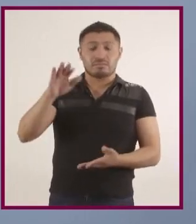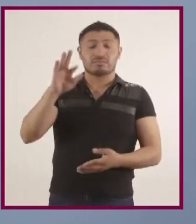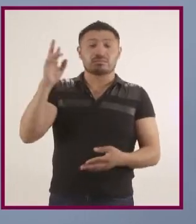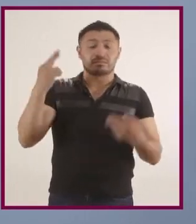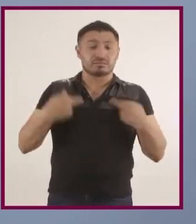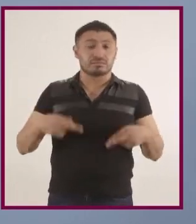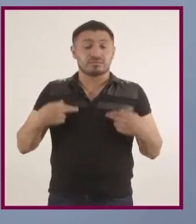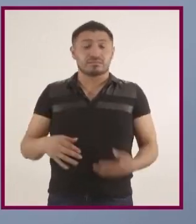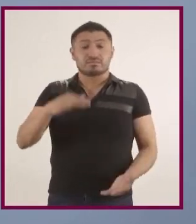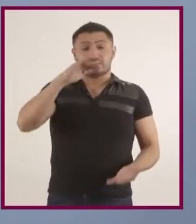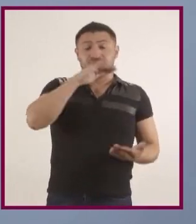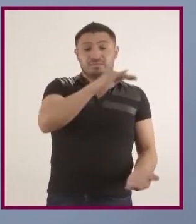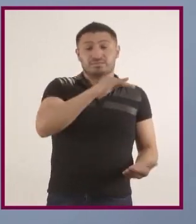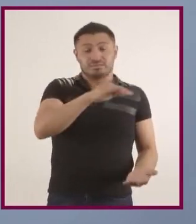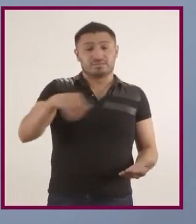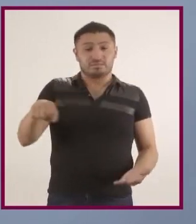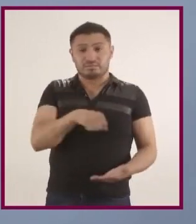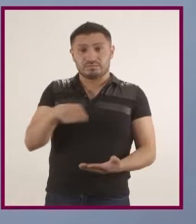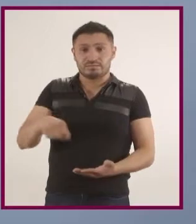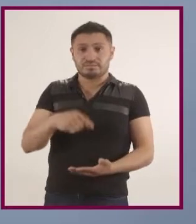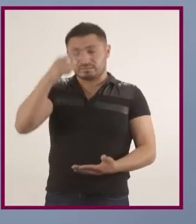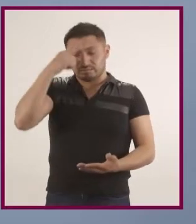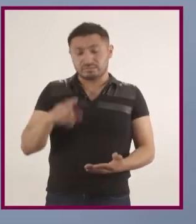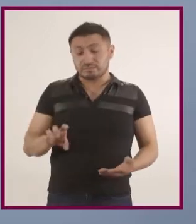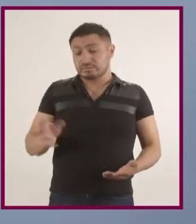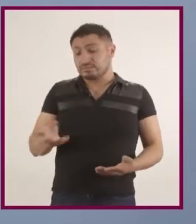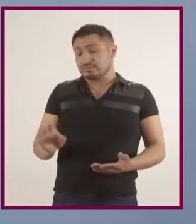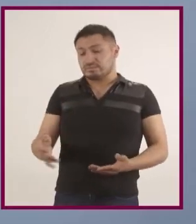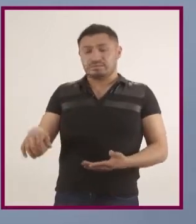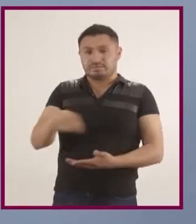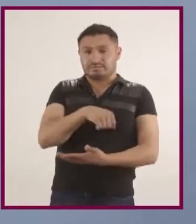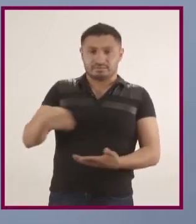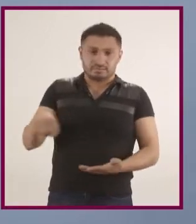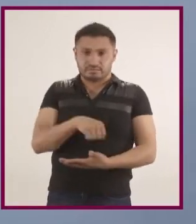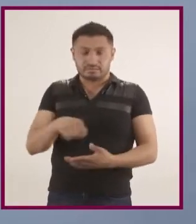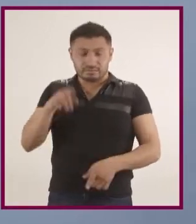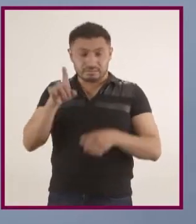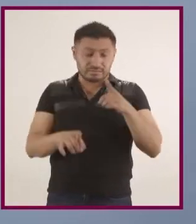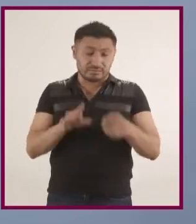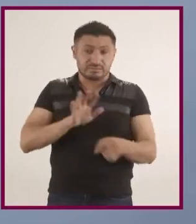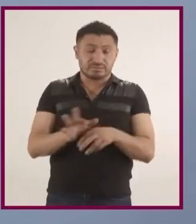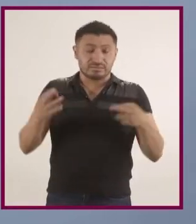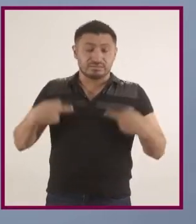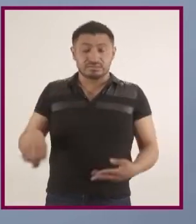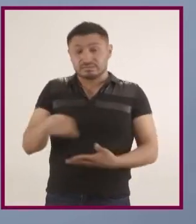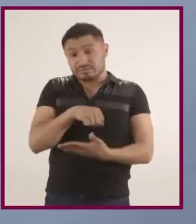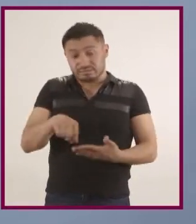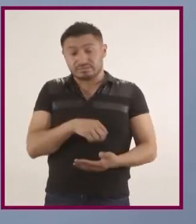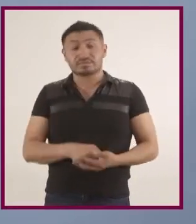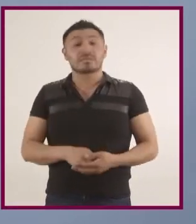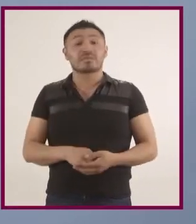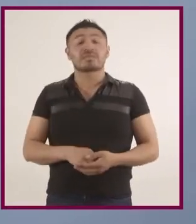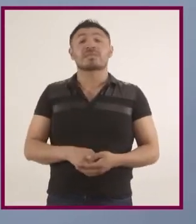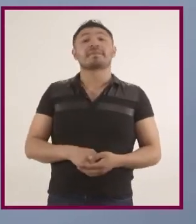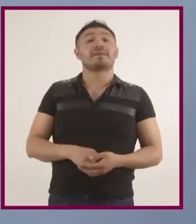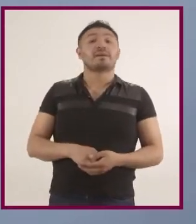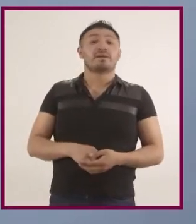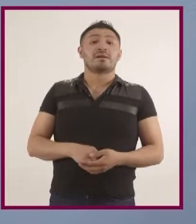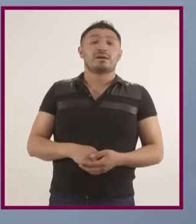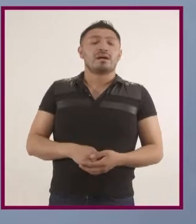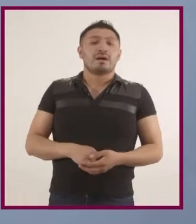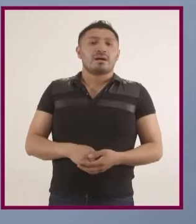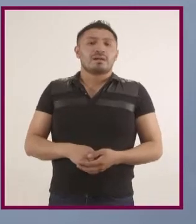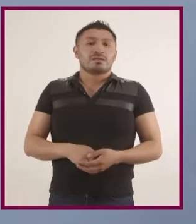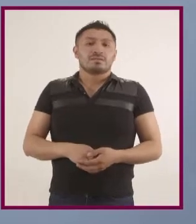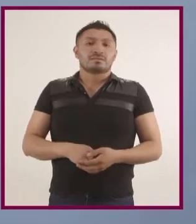de ropa en este momento y regular la temperatura de la plancha conforme a las prendas que se estén planchando evitar dejar encendidos